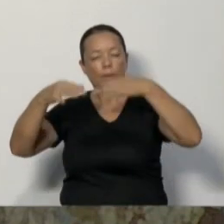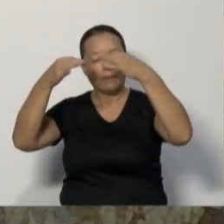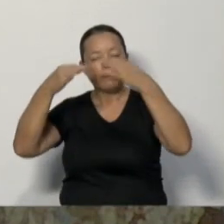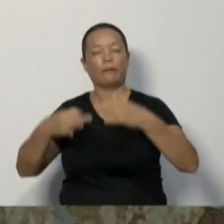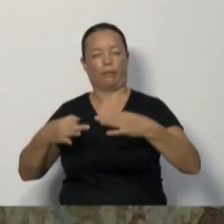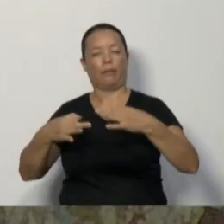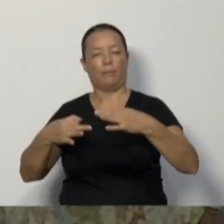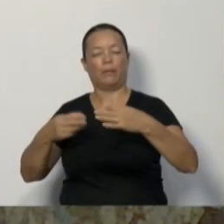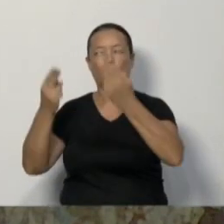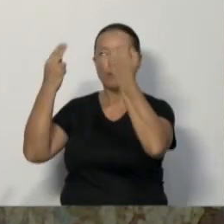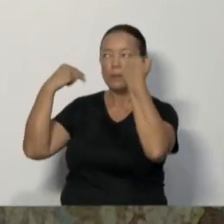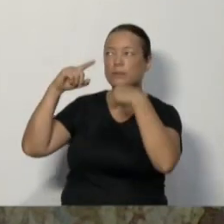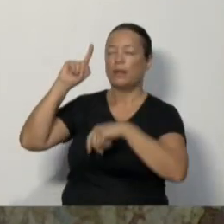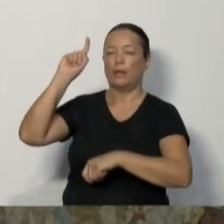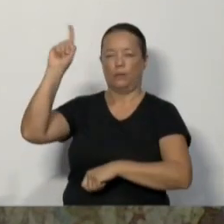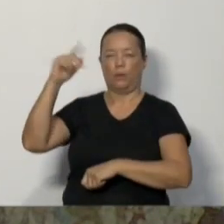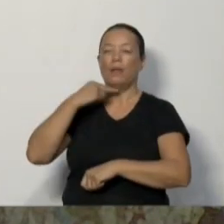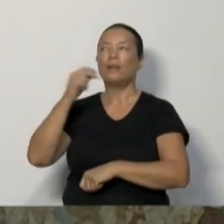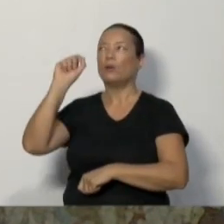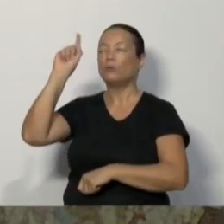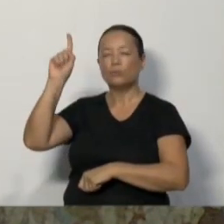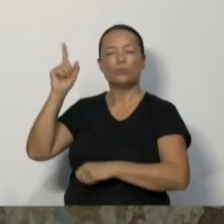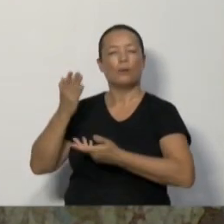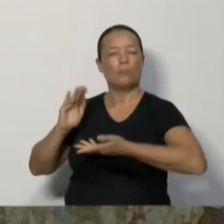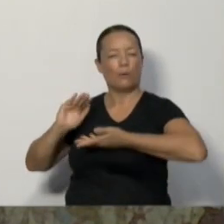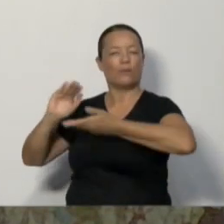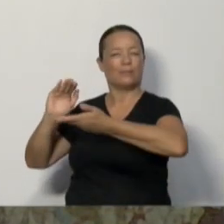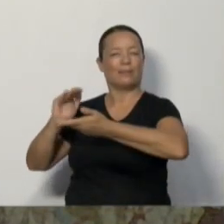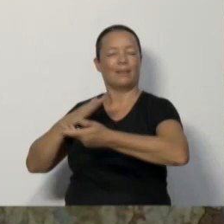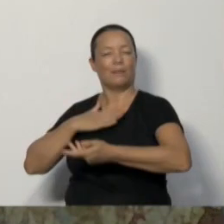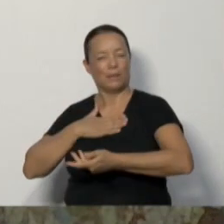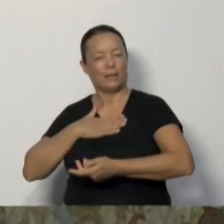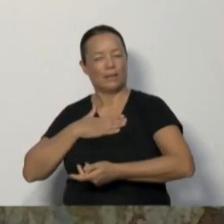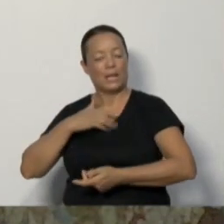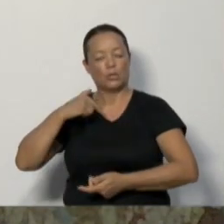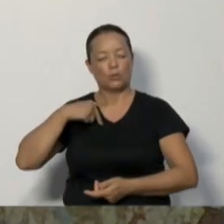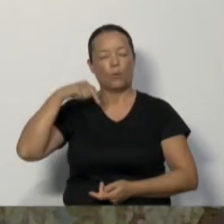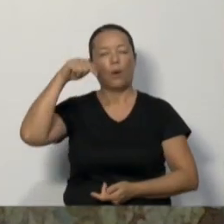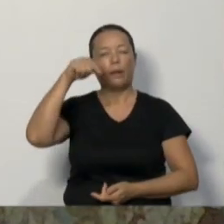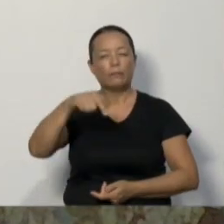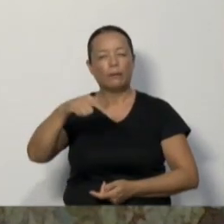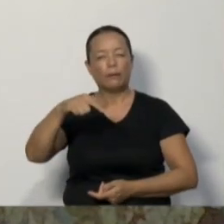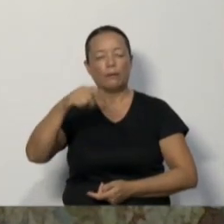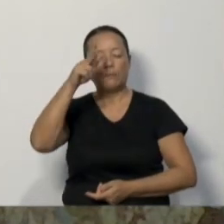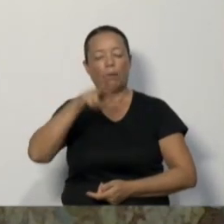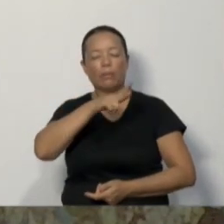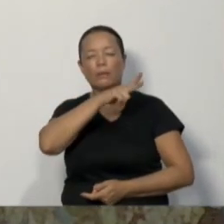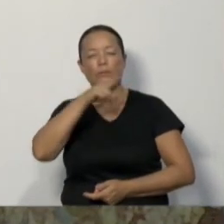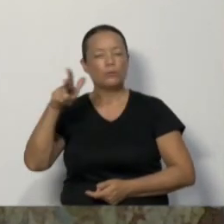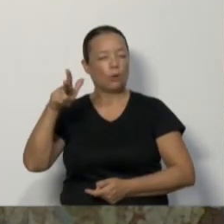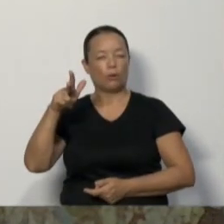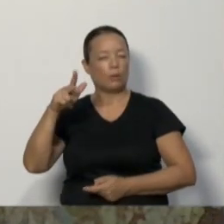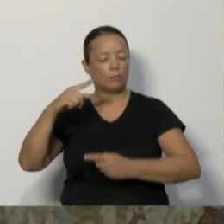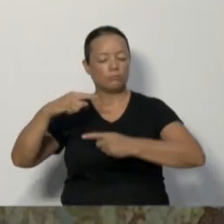esa manera y no me has negado a tu hijo único». Yo te colmaré de